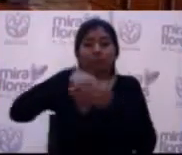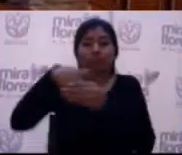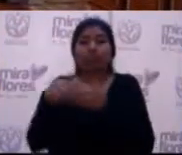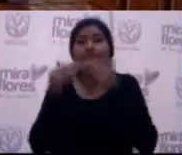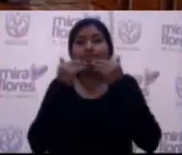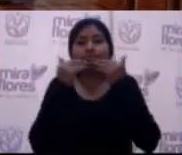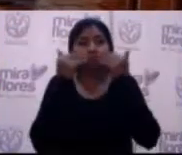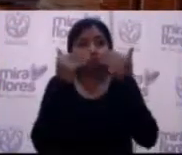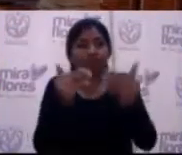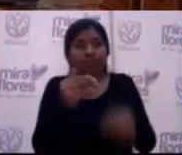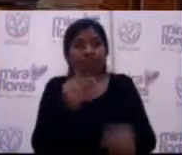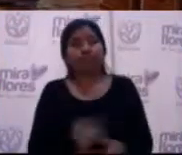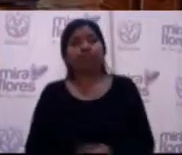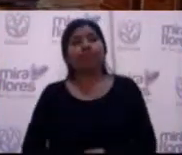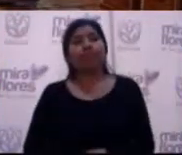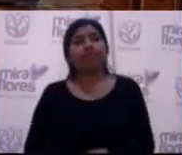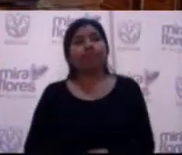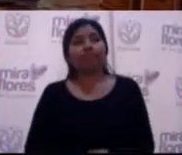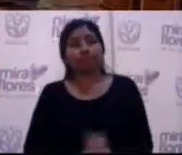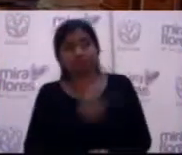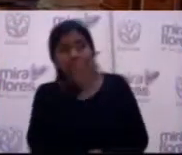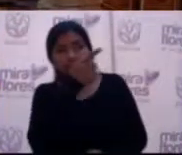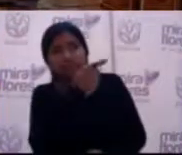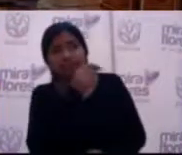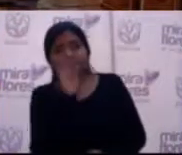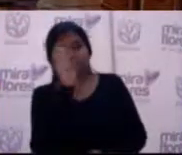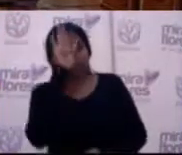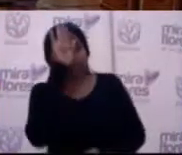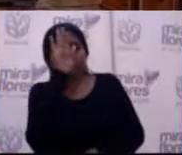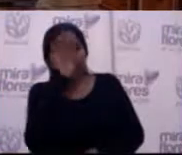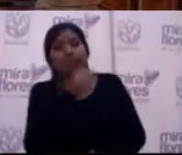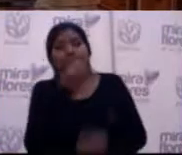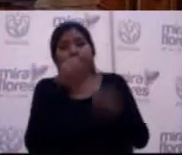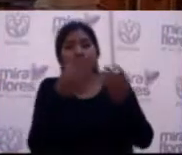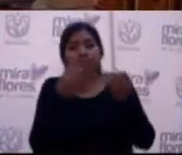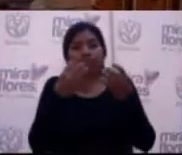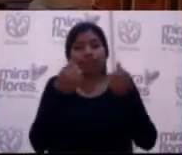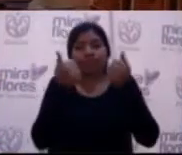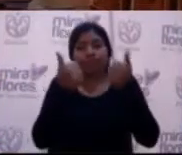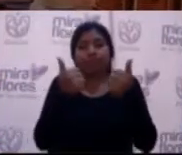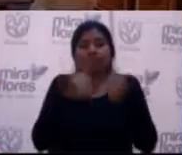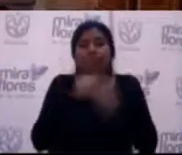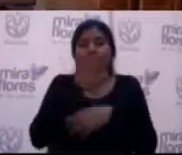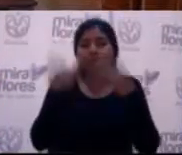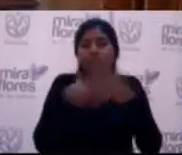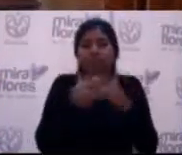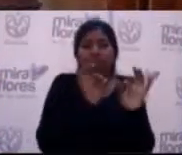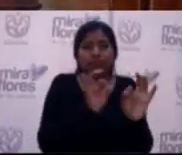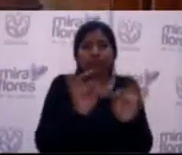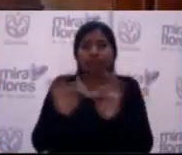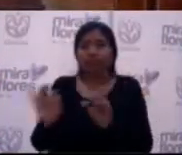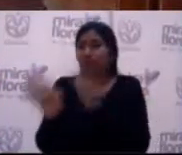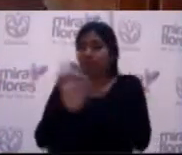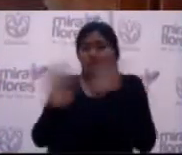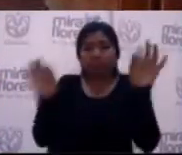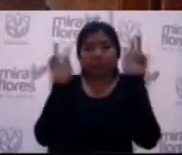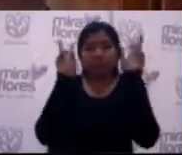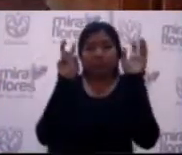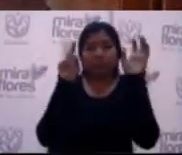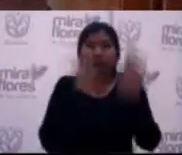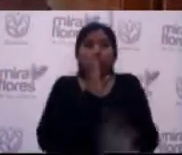también votó a favor, ¿no? Sí. Ya no la vi. Muy bien, entonces no tenemos más temas que tratar, ¿verdad? No hay señor alcalde. Más temas